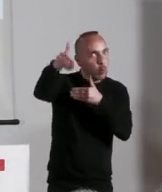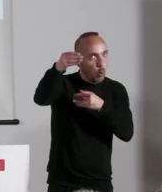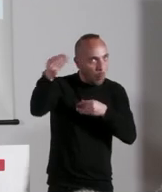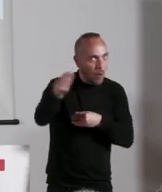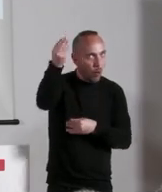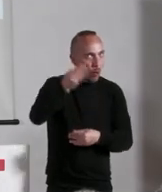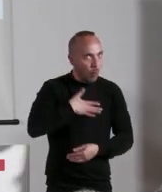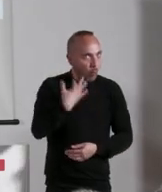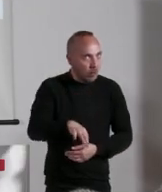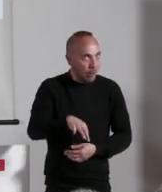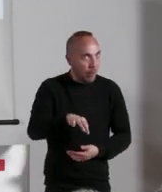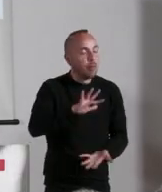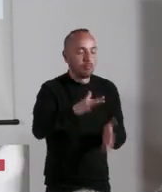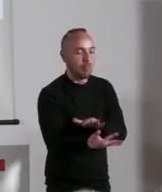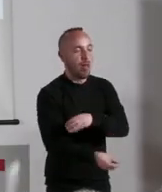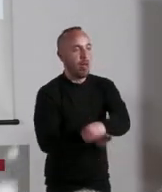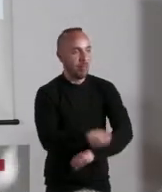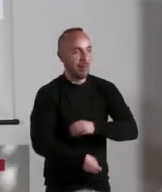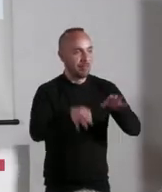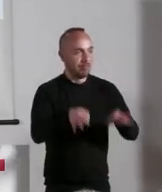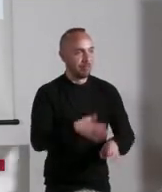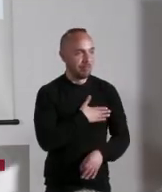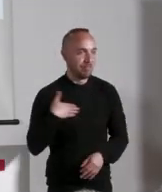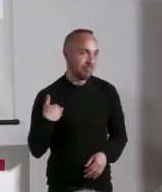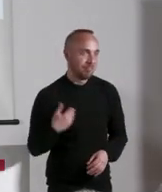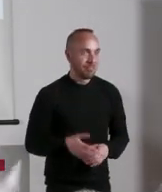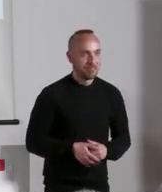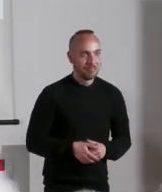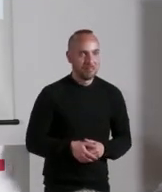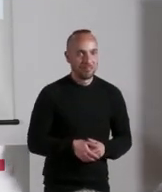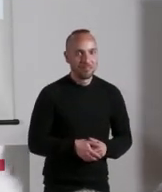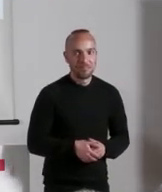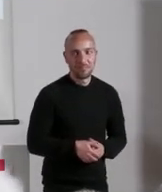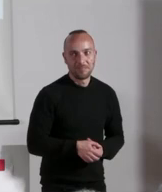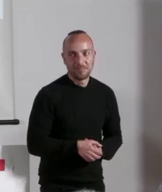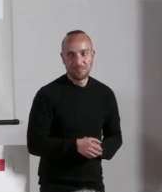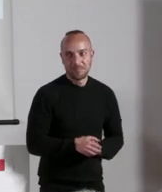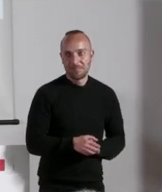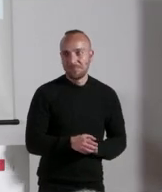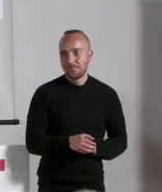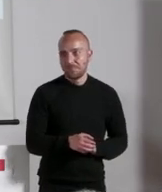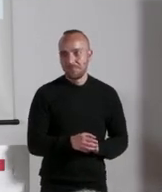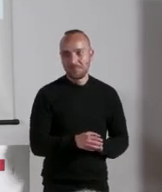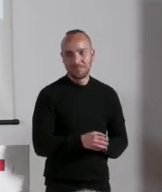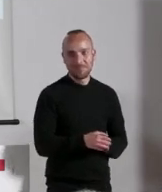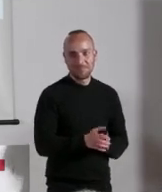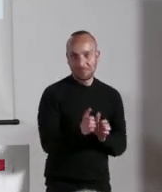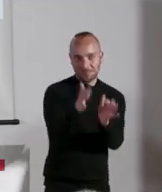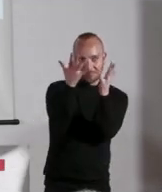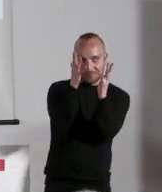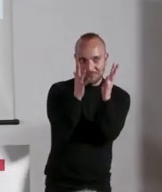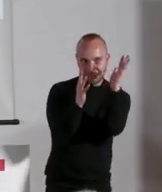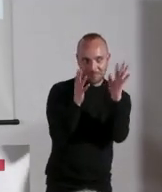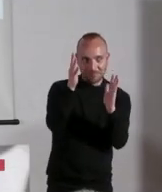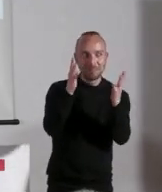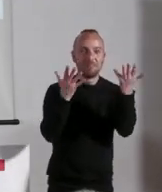y realizarlos. Entonces, te dejo, Miquel, con la parte más objetiva. A ver, ¿se escucha? Sí.